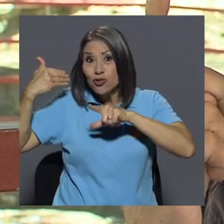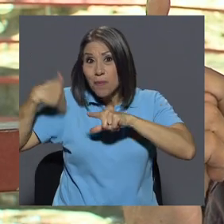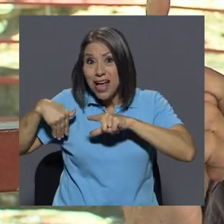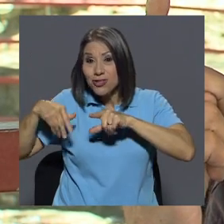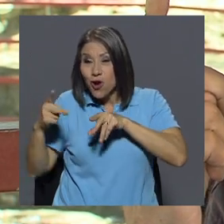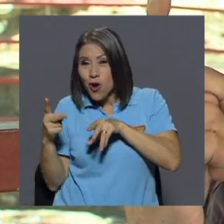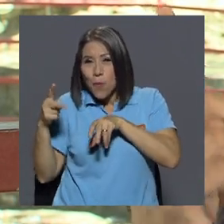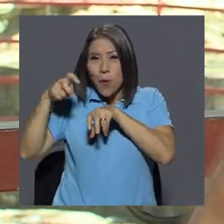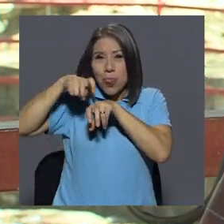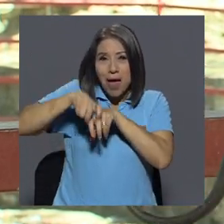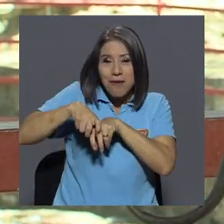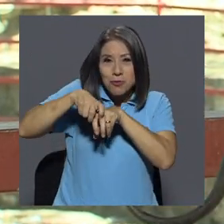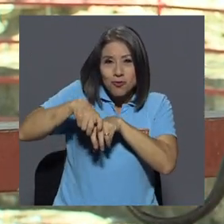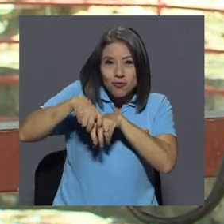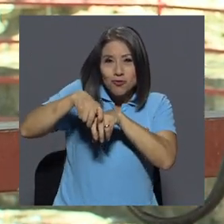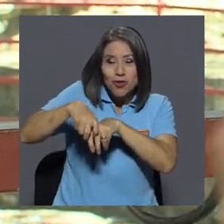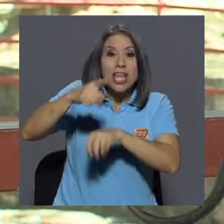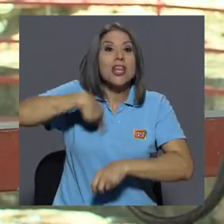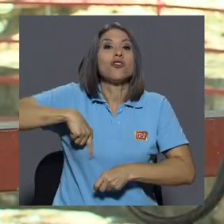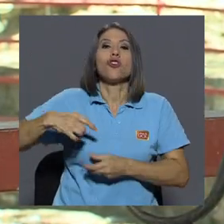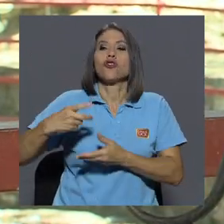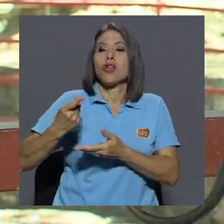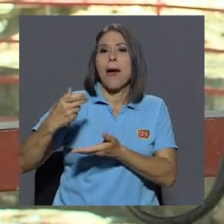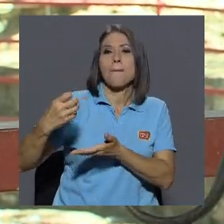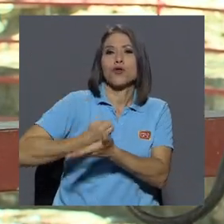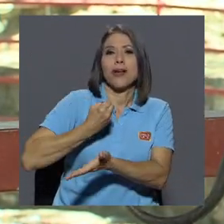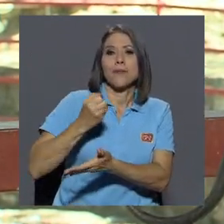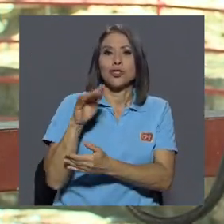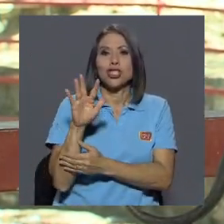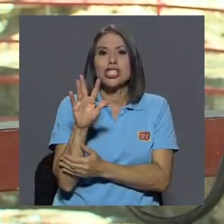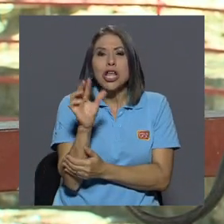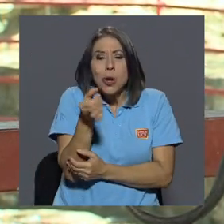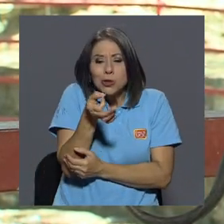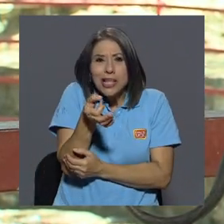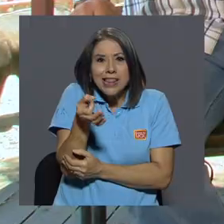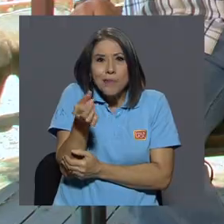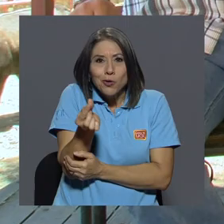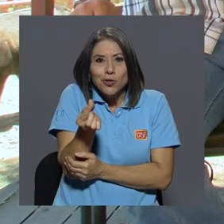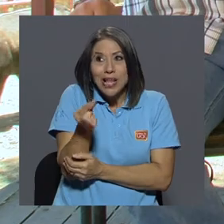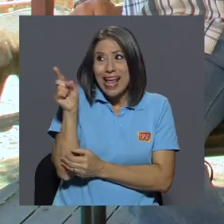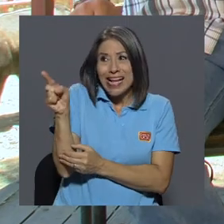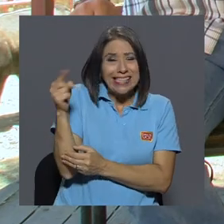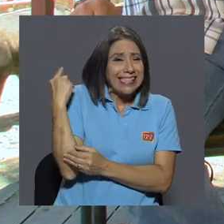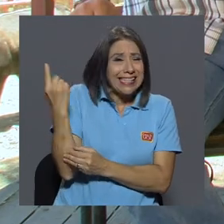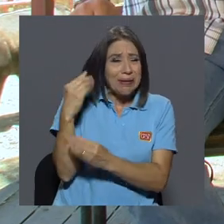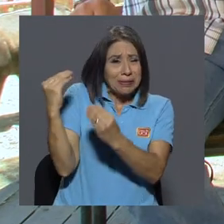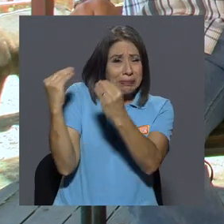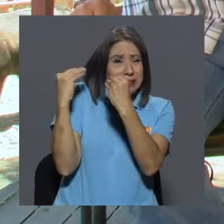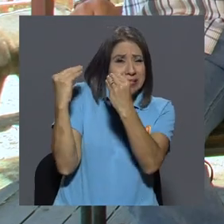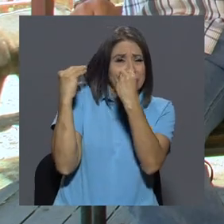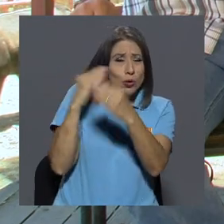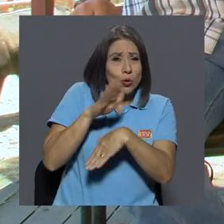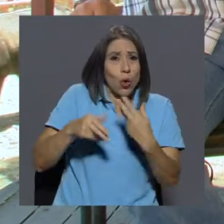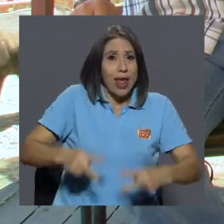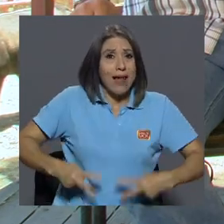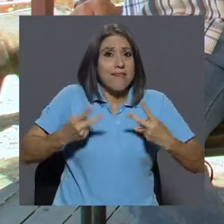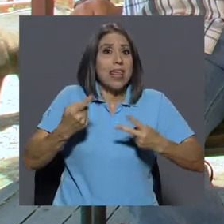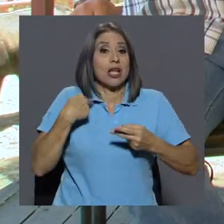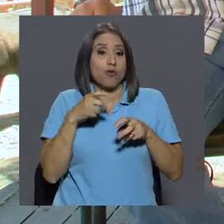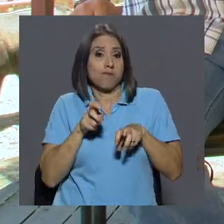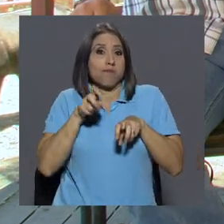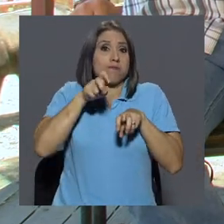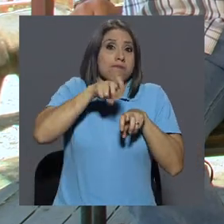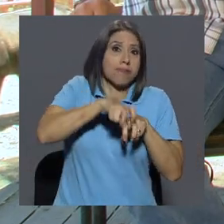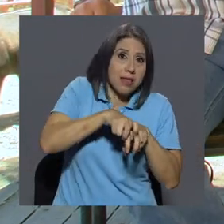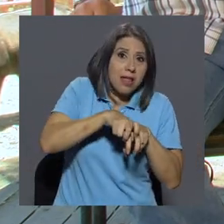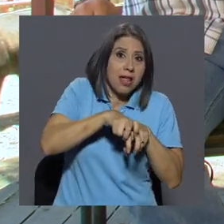céntimos. A mí, Quincho Soto me enseñó toda la vida que había que soltar una mano.